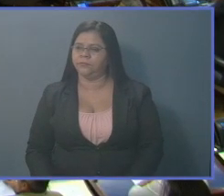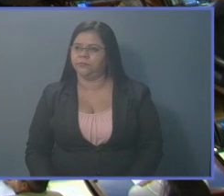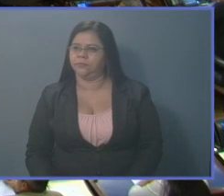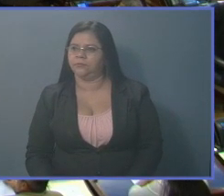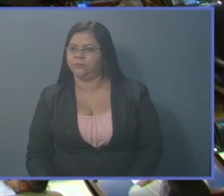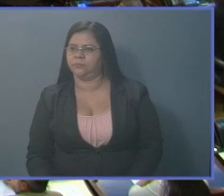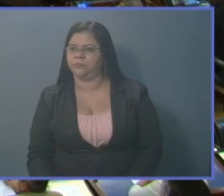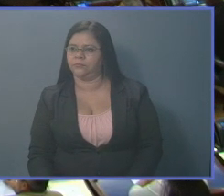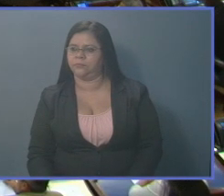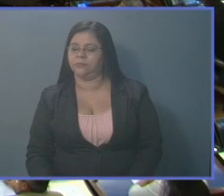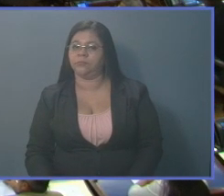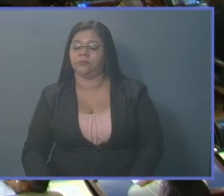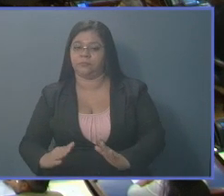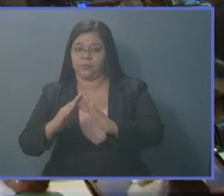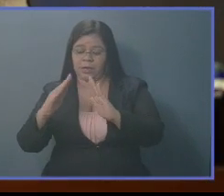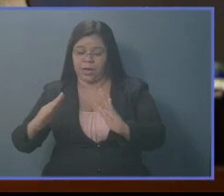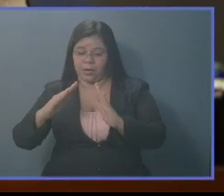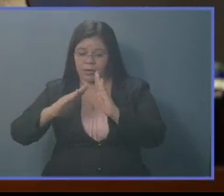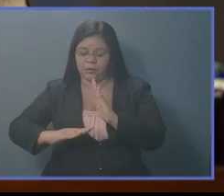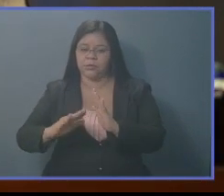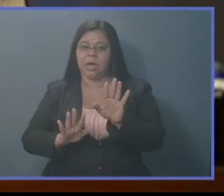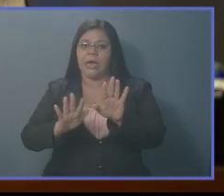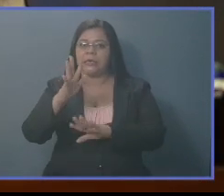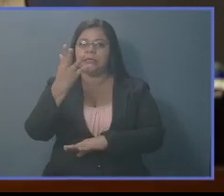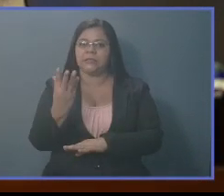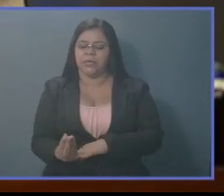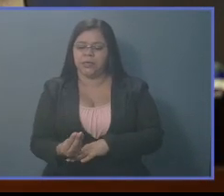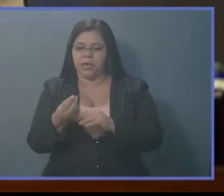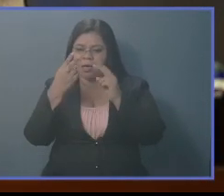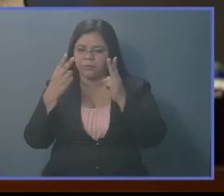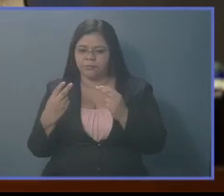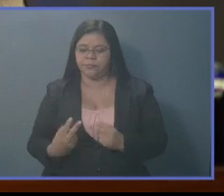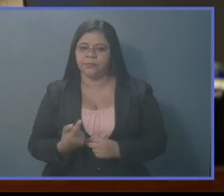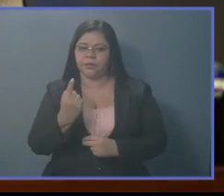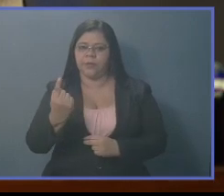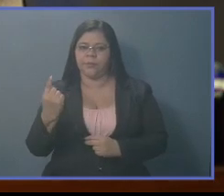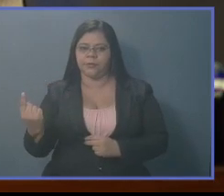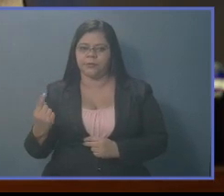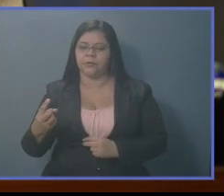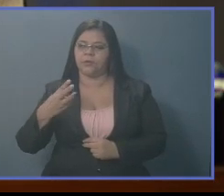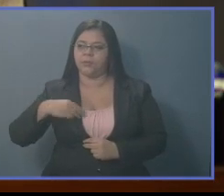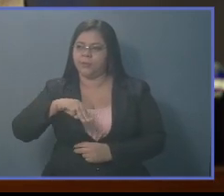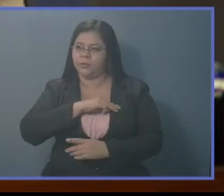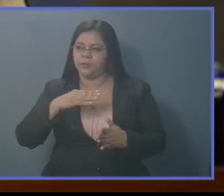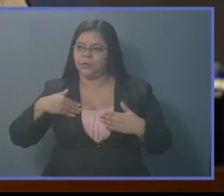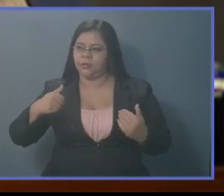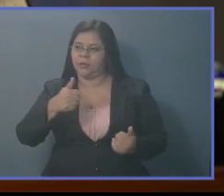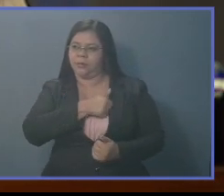en cuarentena domiciliar de hasta 15 días bajo la supervisión del personal de dicho ministerio.